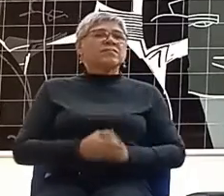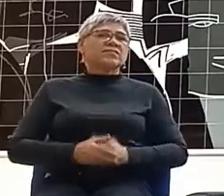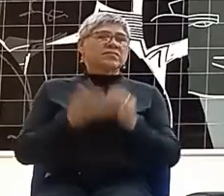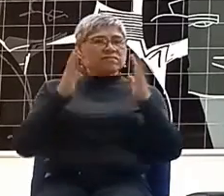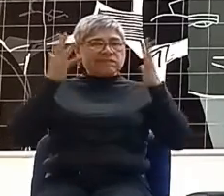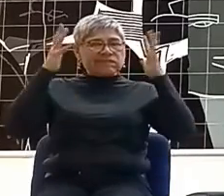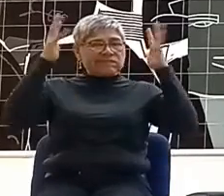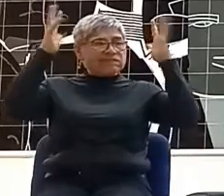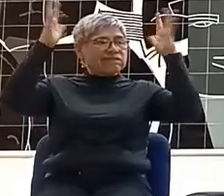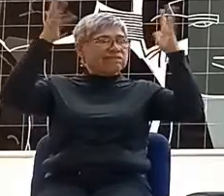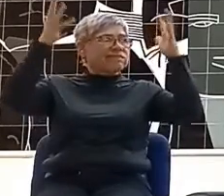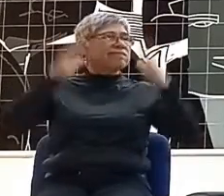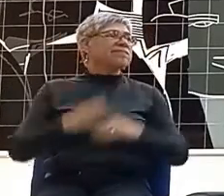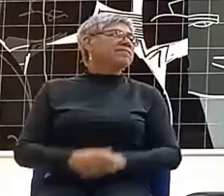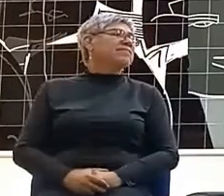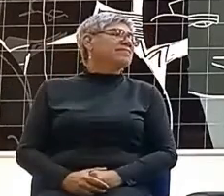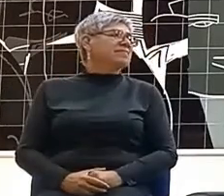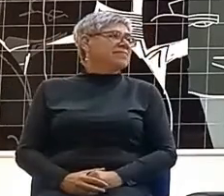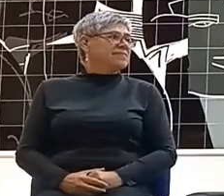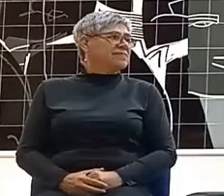noche.